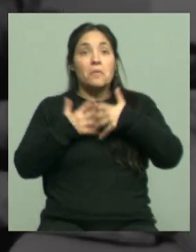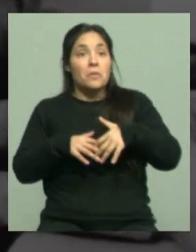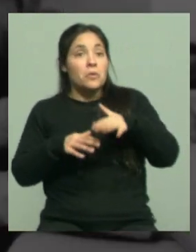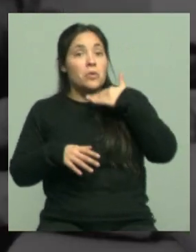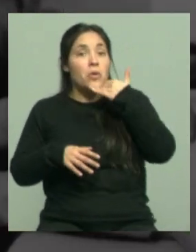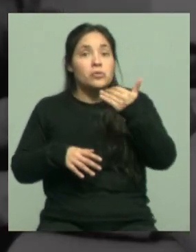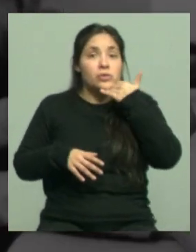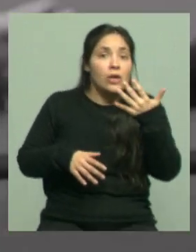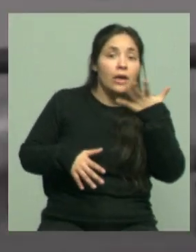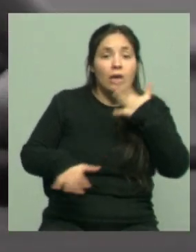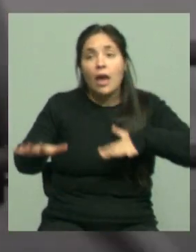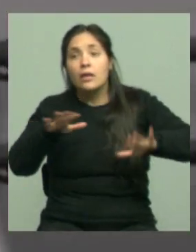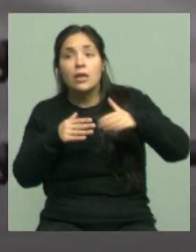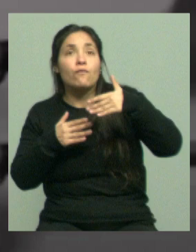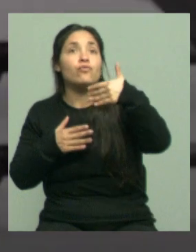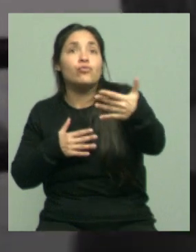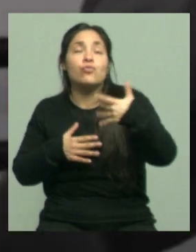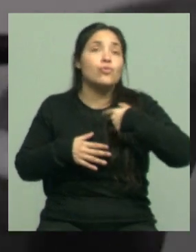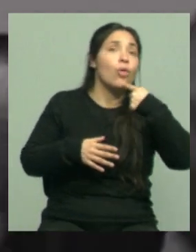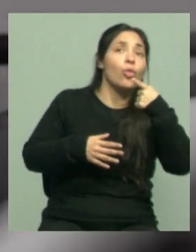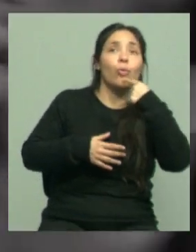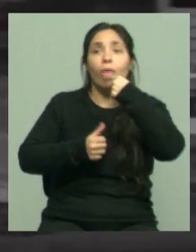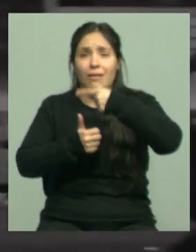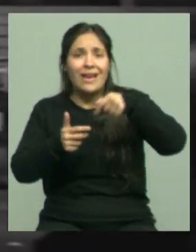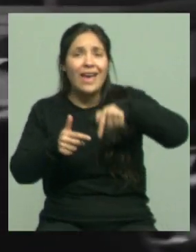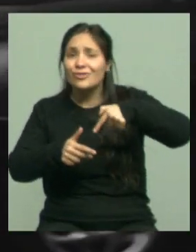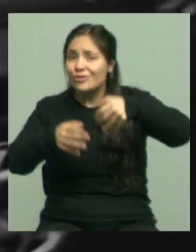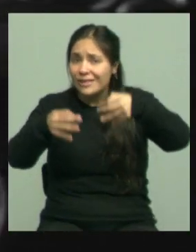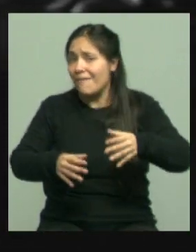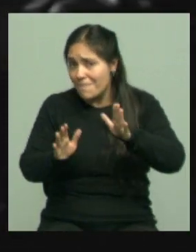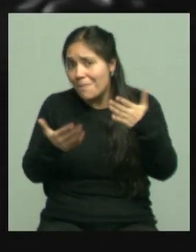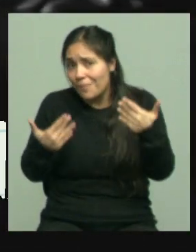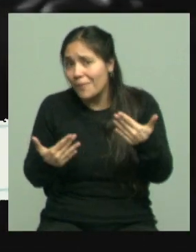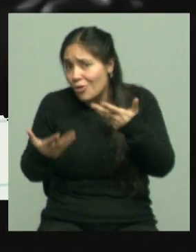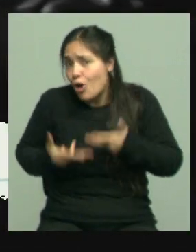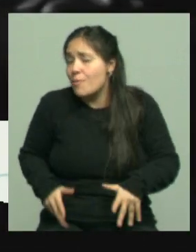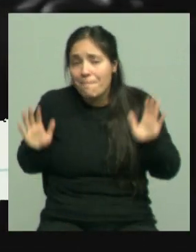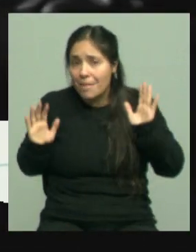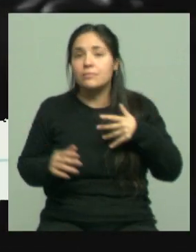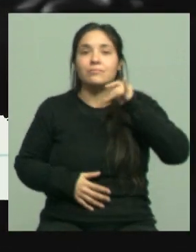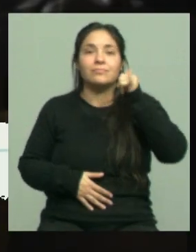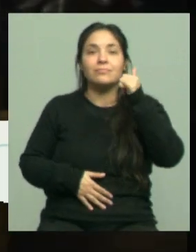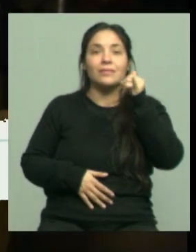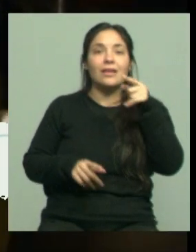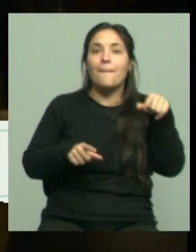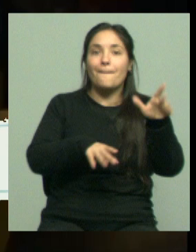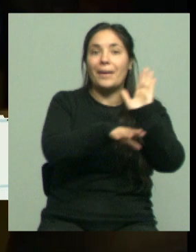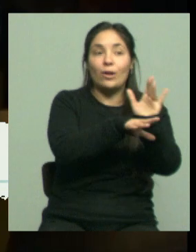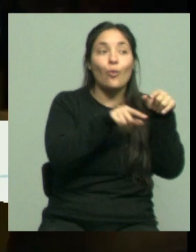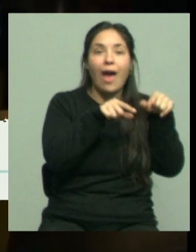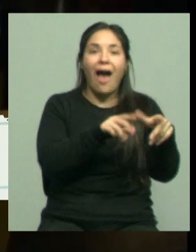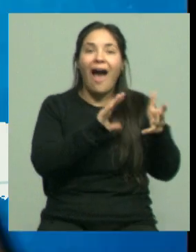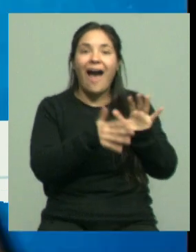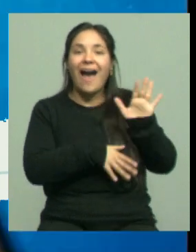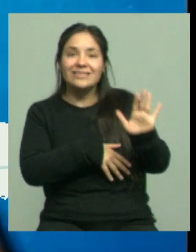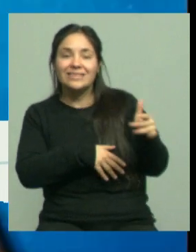están mal, ¿no? Sí. Claro, bueno, justamente estas películas nos acompañan un poco más a